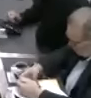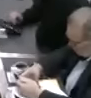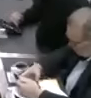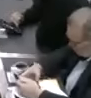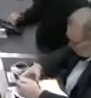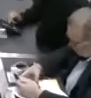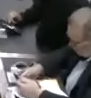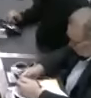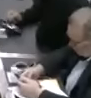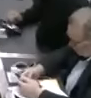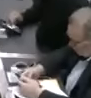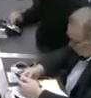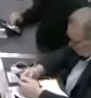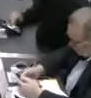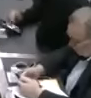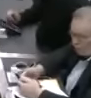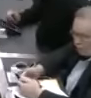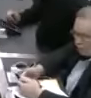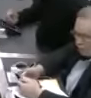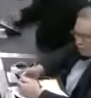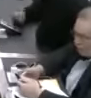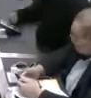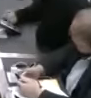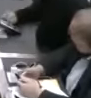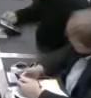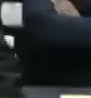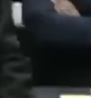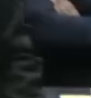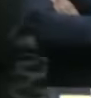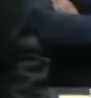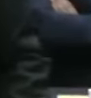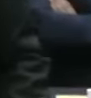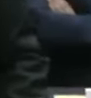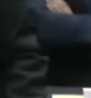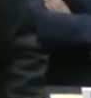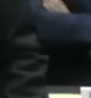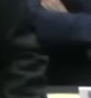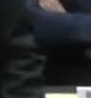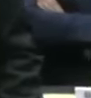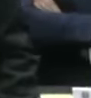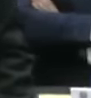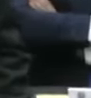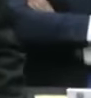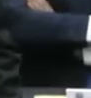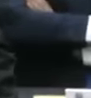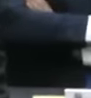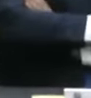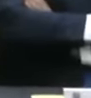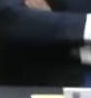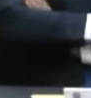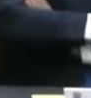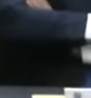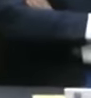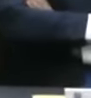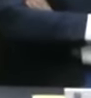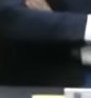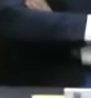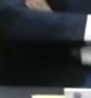Señor presidente y demás miembros de la directiva de la Asamblea Nacional,